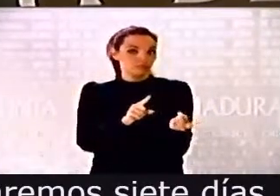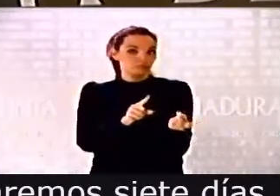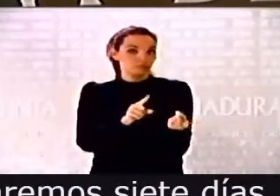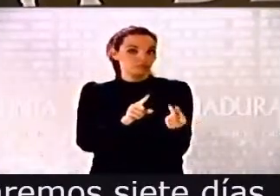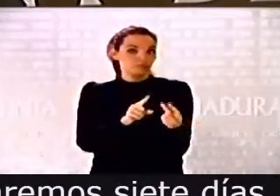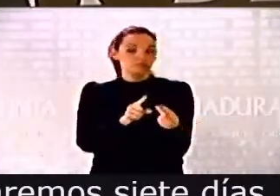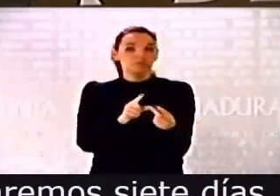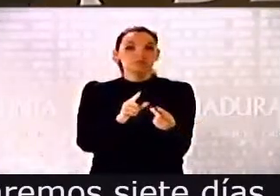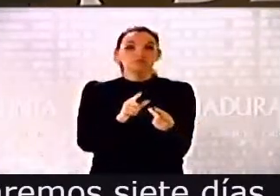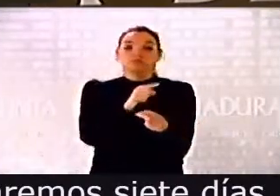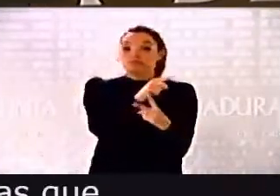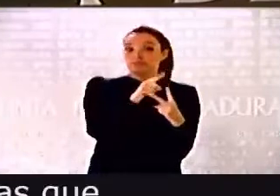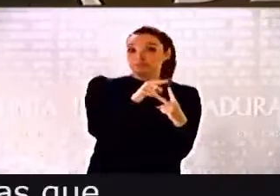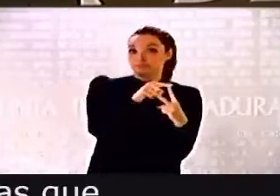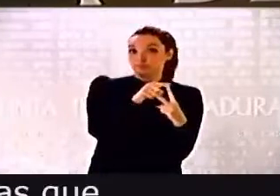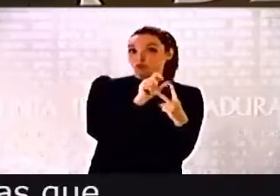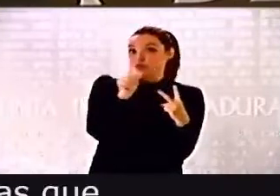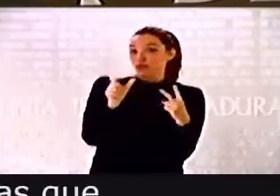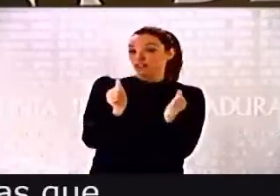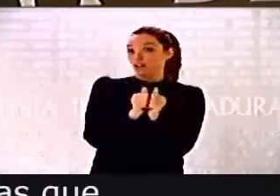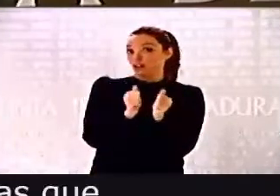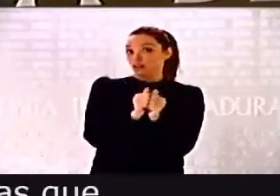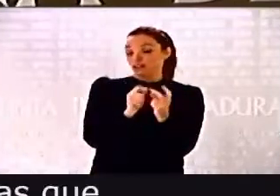prorrogamos en 14 días en Fuente de Cantos.